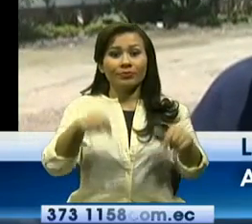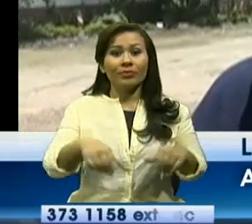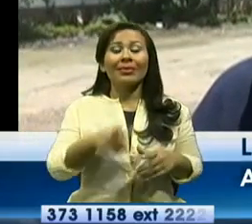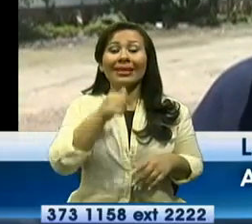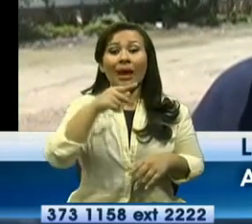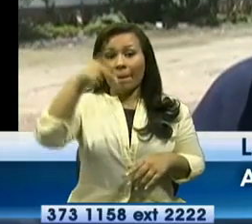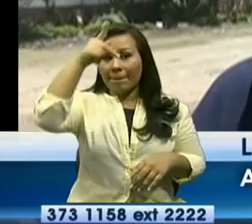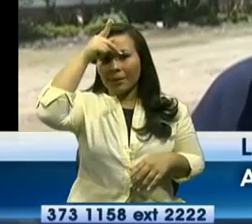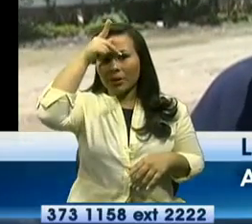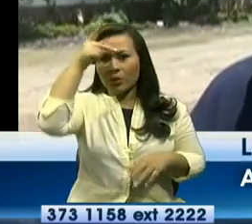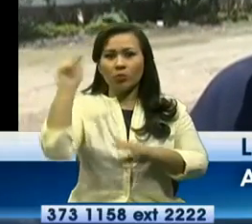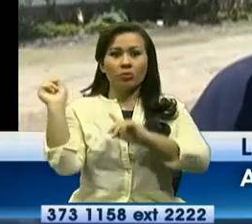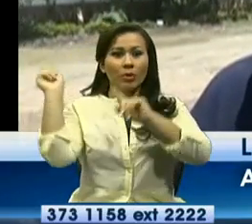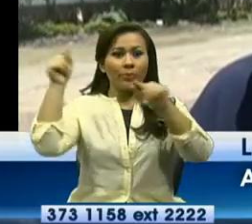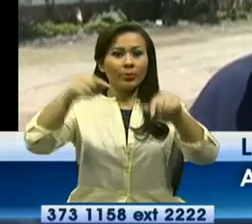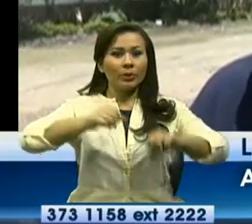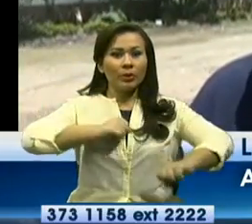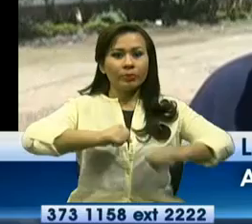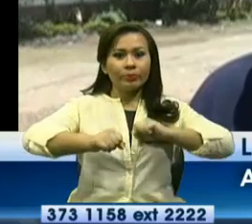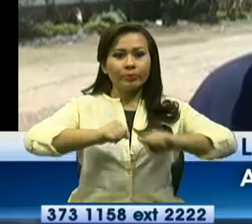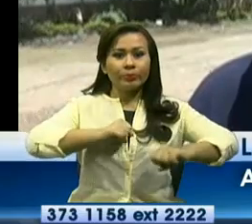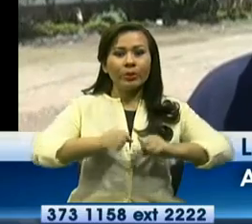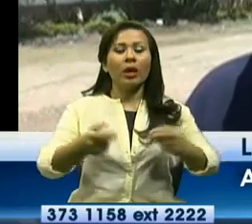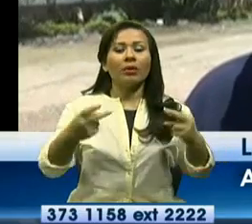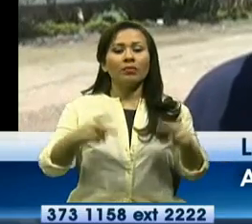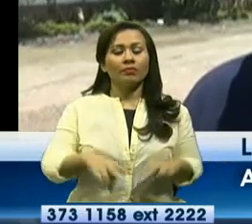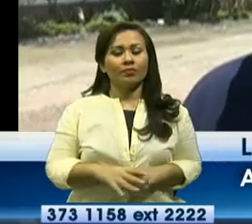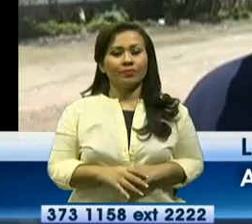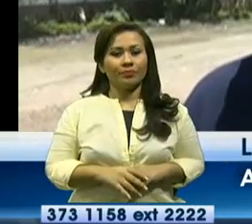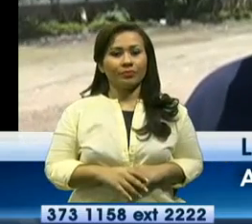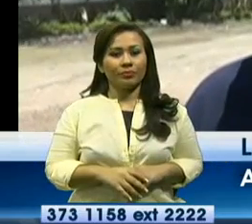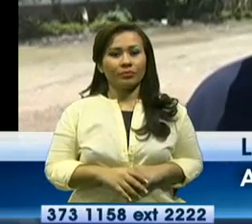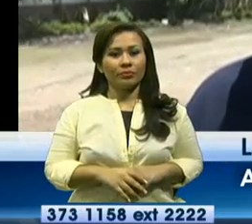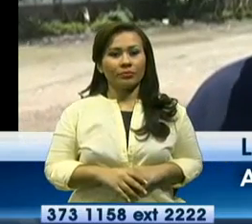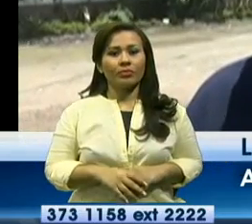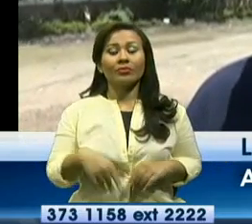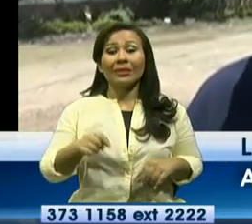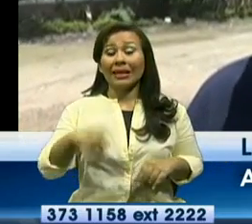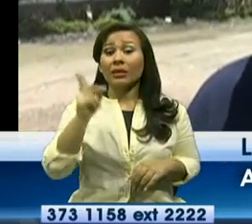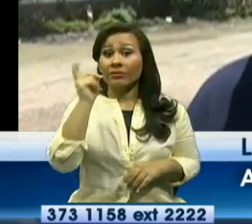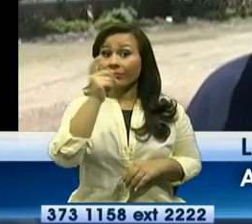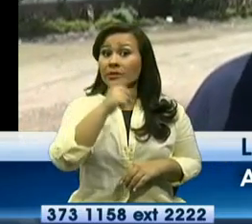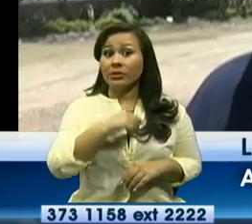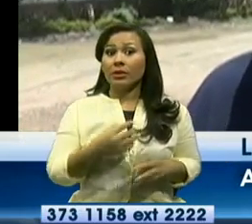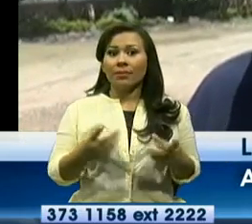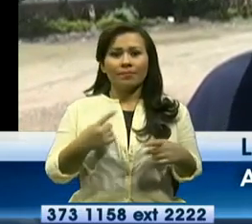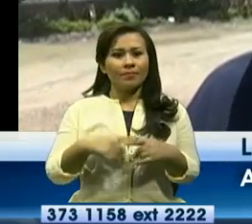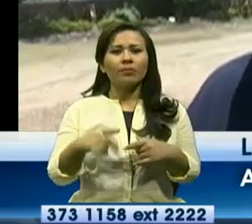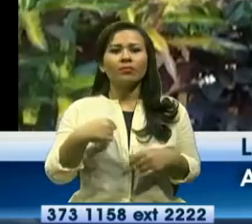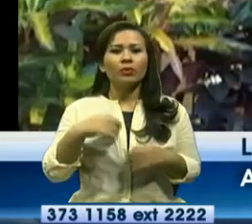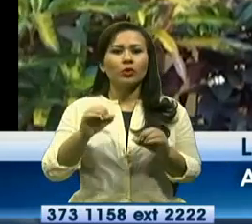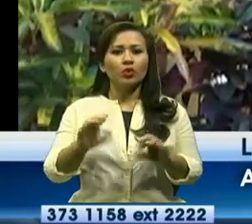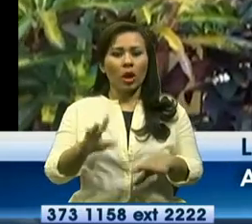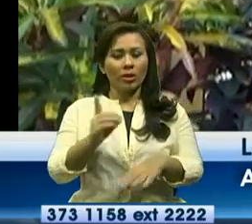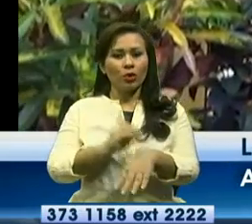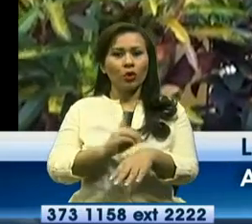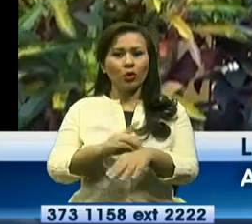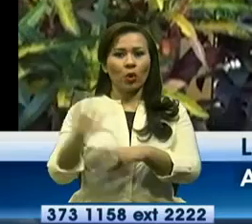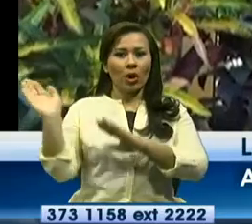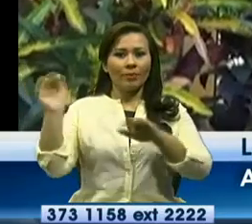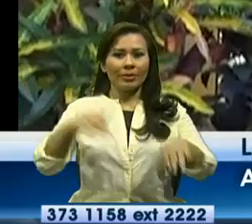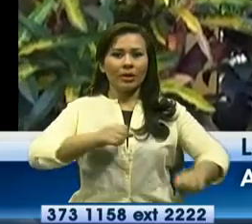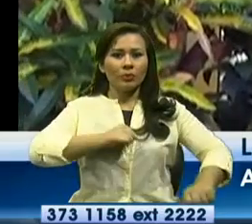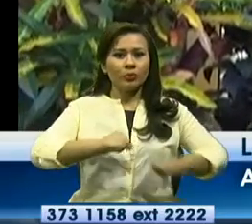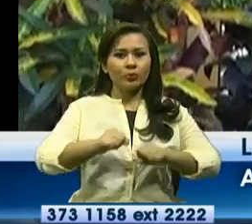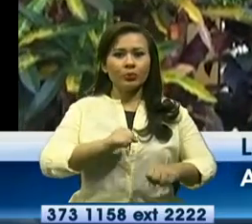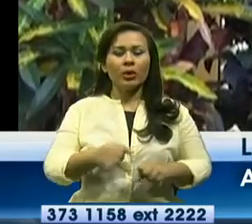Perú, entre los cuales tenemos ingenieros, arquitectos, especialistas en materiales peligrosos, rescatistas y médicos. En el sistema de gestión